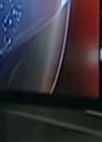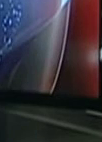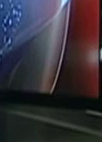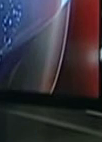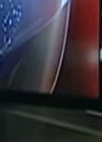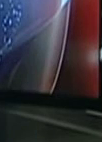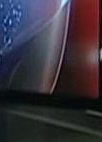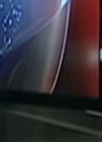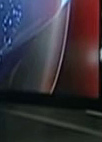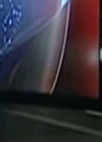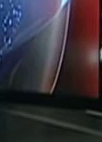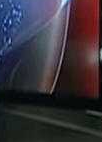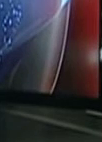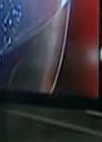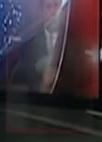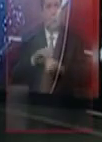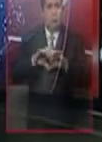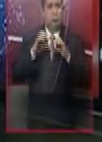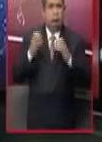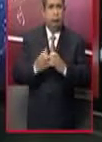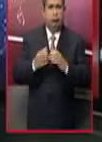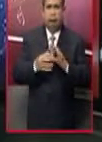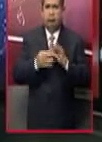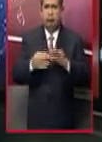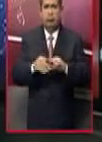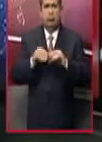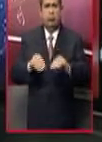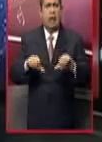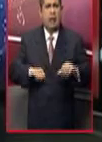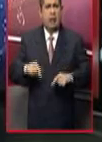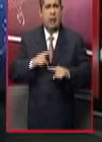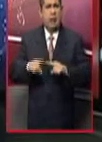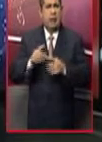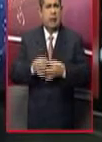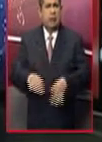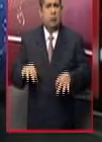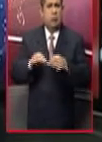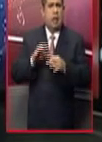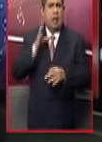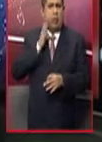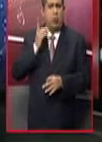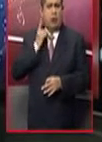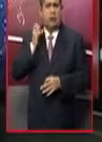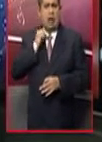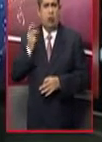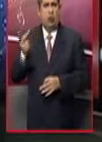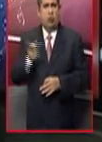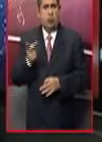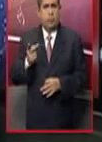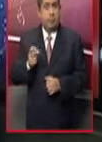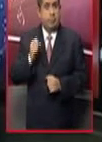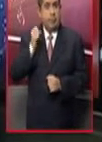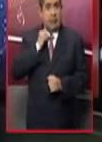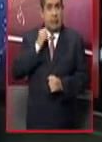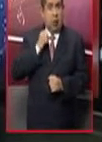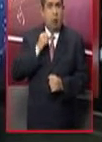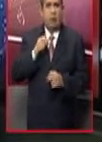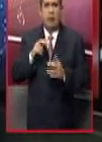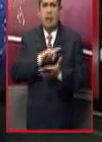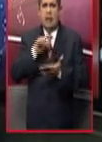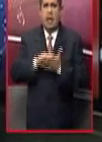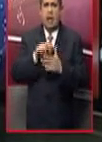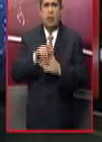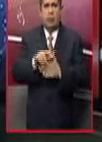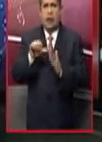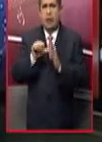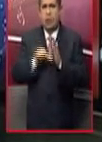Bienvenidos a esta semana en el Congreso, espacio donde le informamos sobre las actividades más destacadas en ambas cámaras legislativas. En el Senado se debatió la ley reglamentaria del